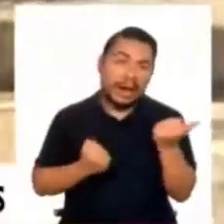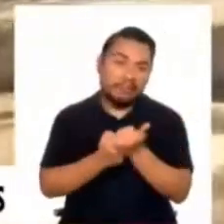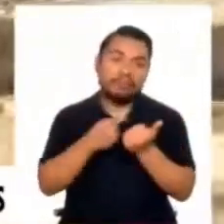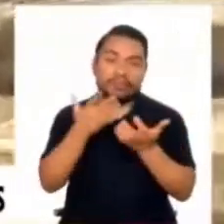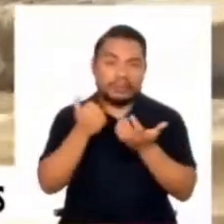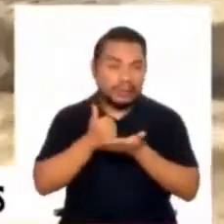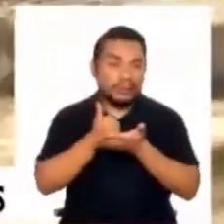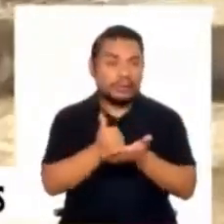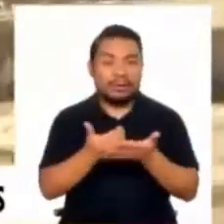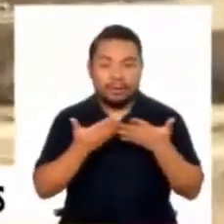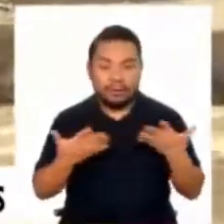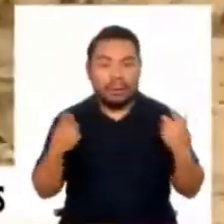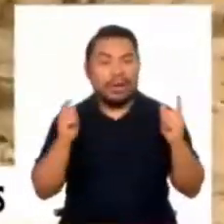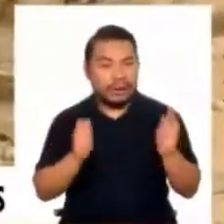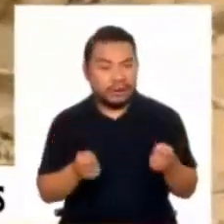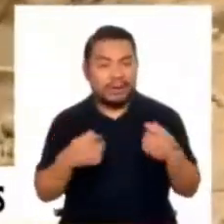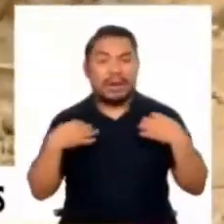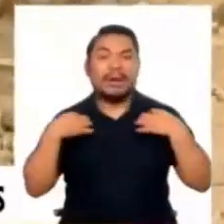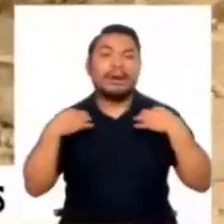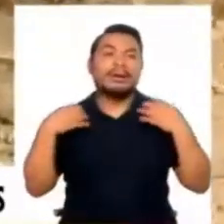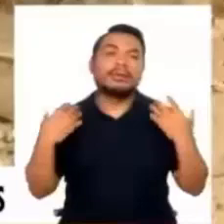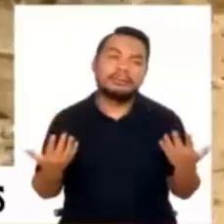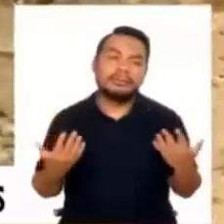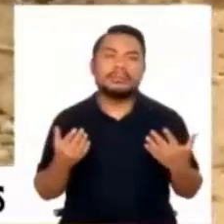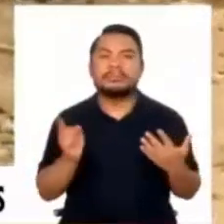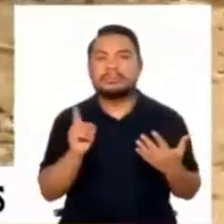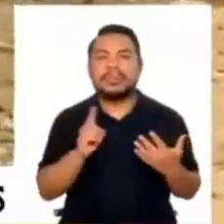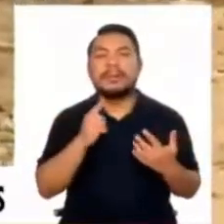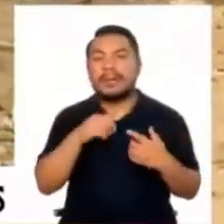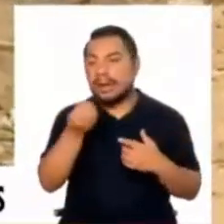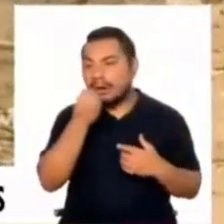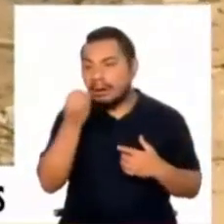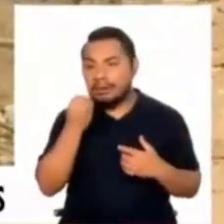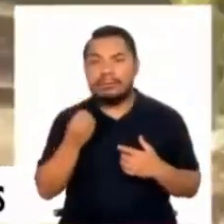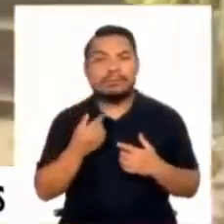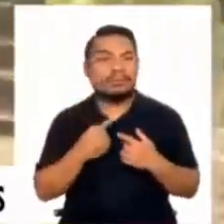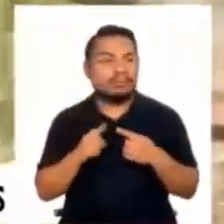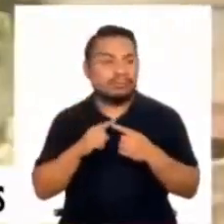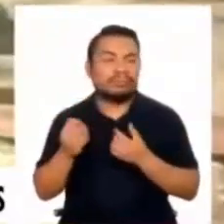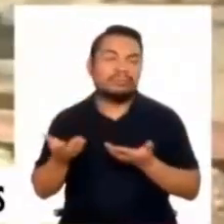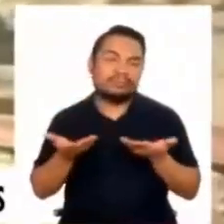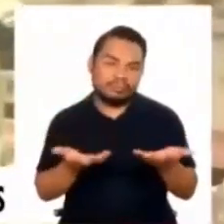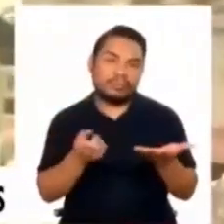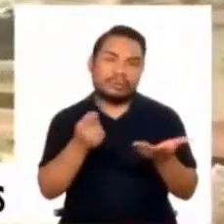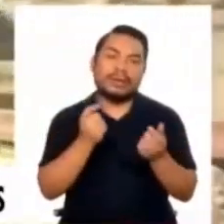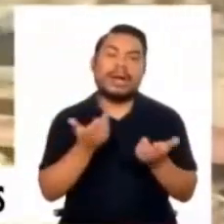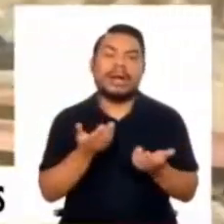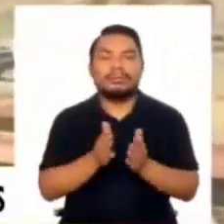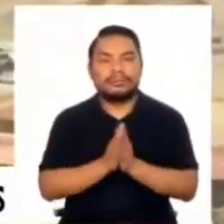cosas que donar, no rotas por supuesto, pero sí algo que donar, por favor, hazlo.